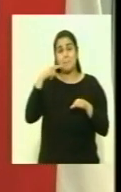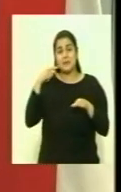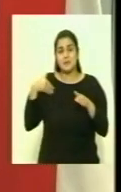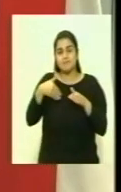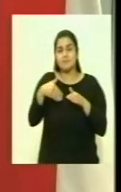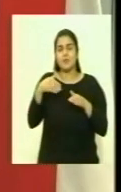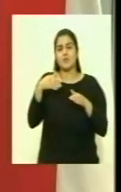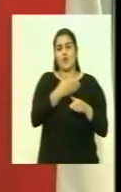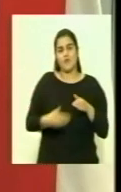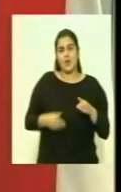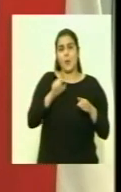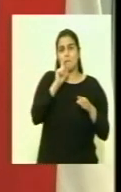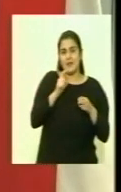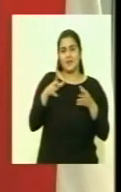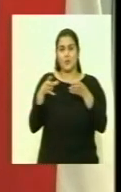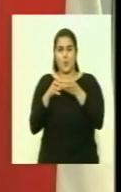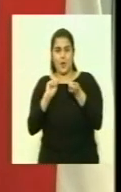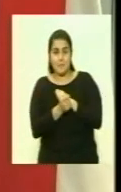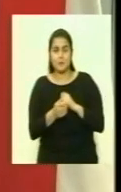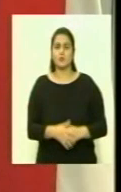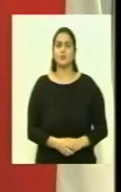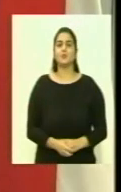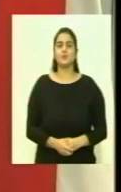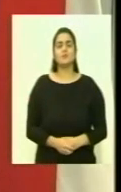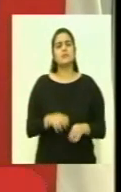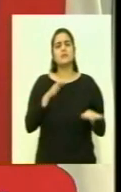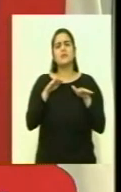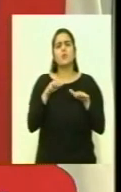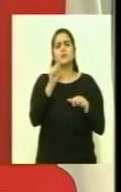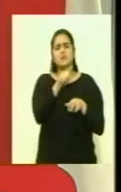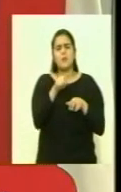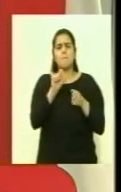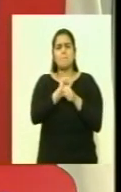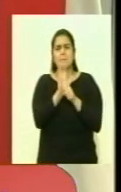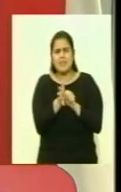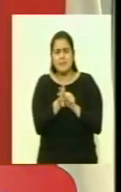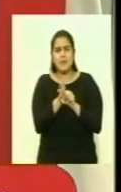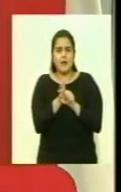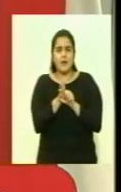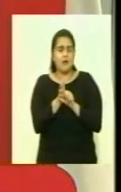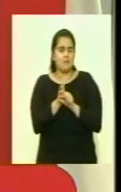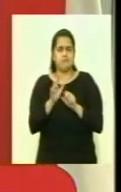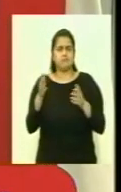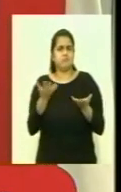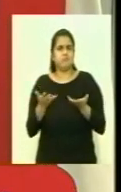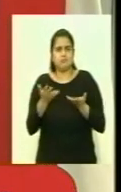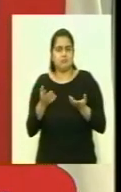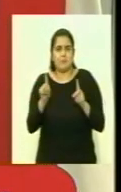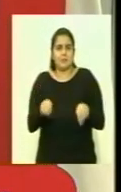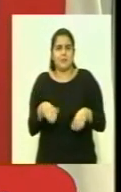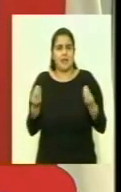Macri y del gobierno de Cambiemos. Una situación que con la pandemia se tornaba incierto y era